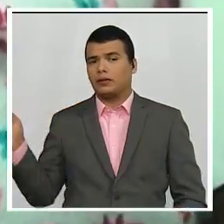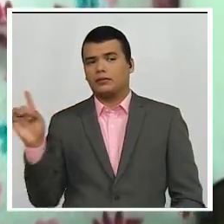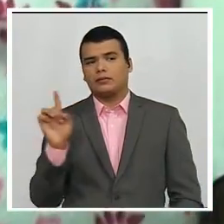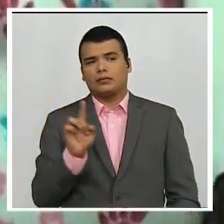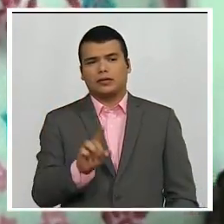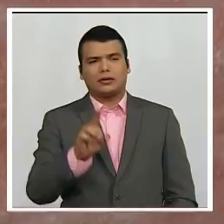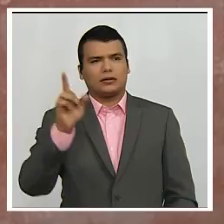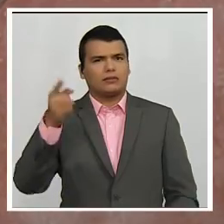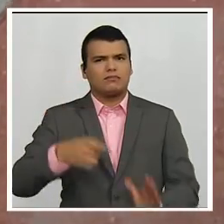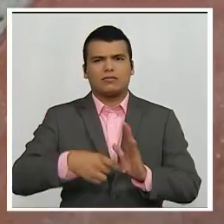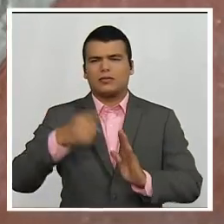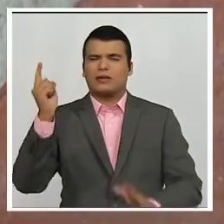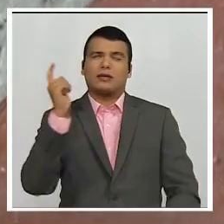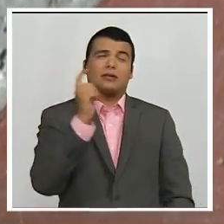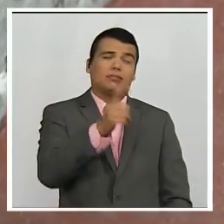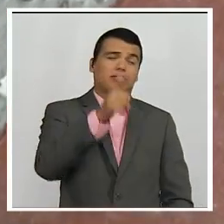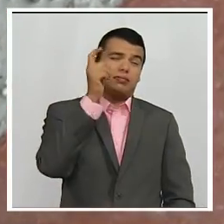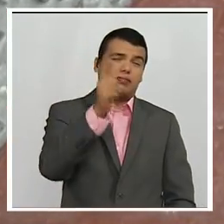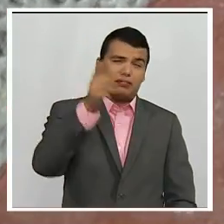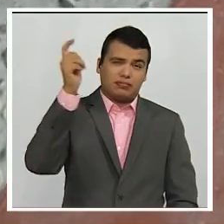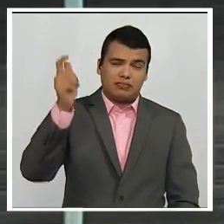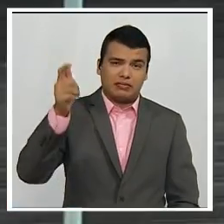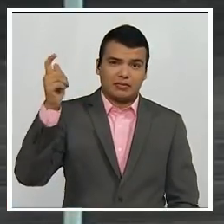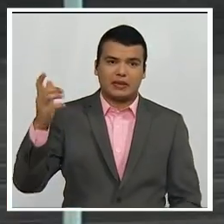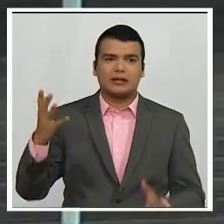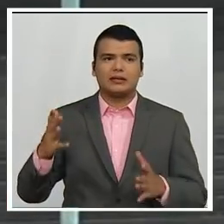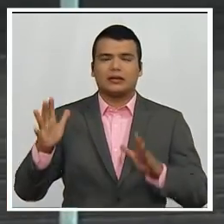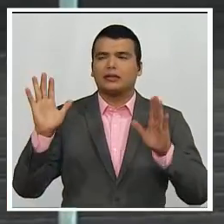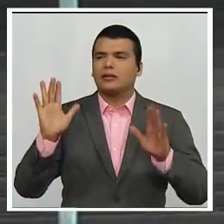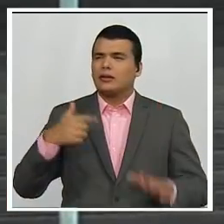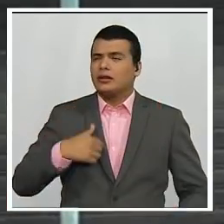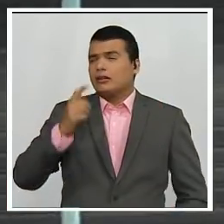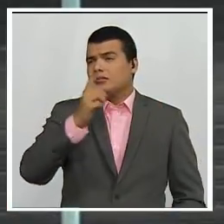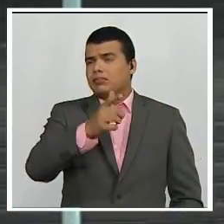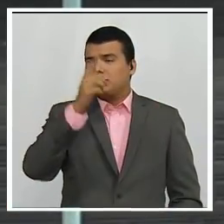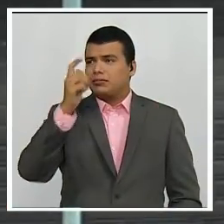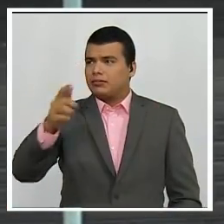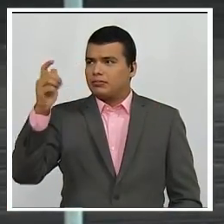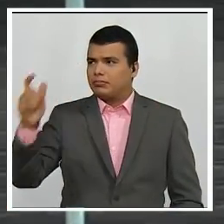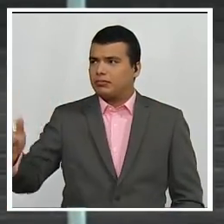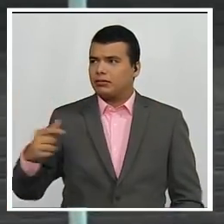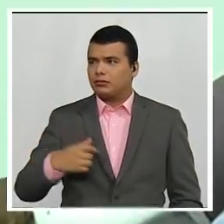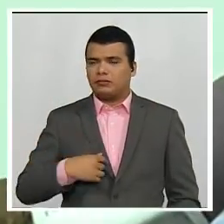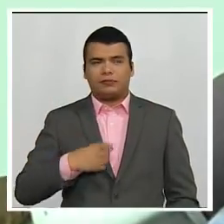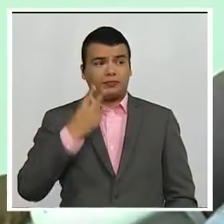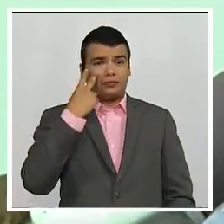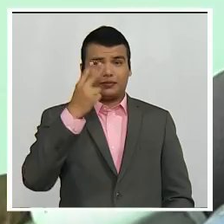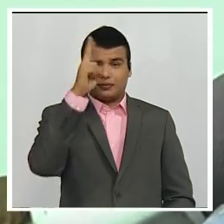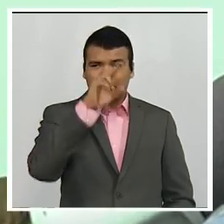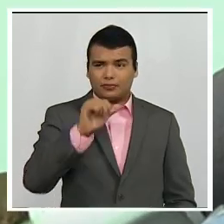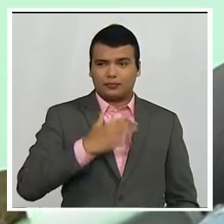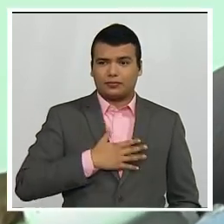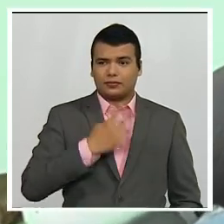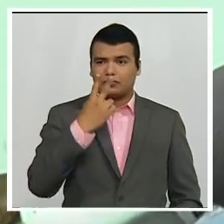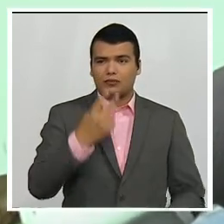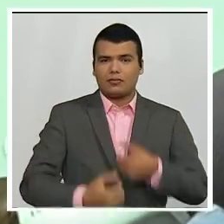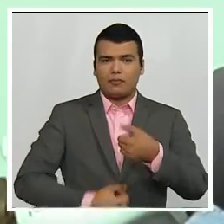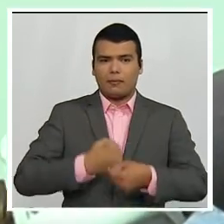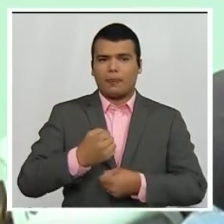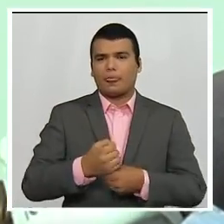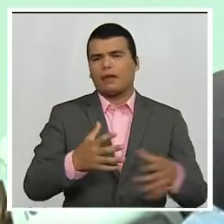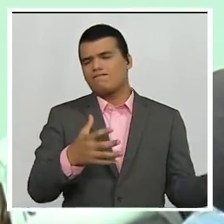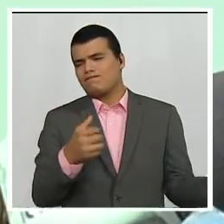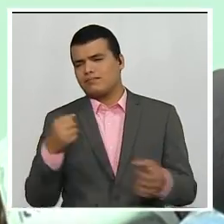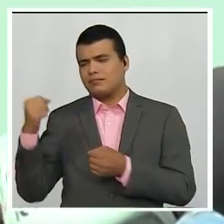sin mediar palabras inició a disparar indiscriminadamente empezó a disparar a sí de dos años y ahí yo